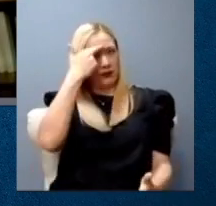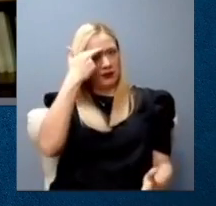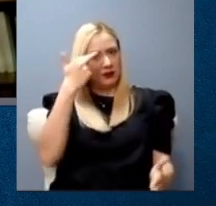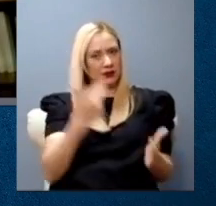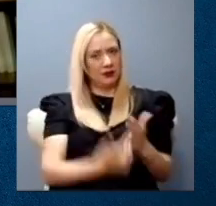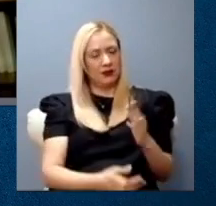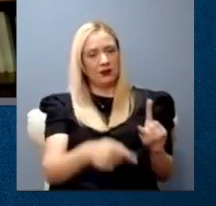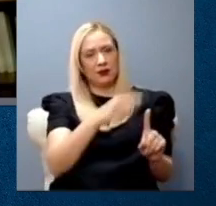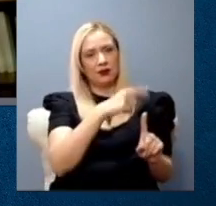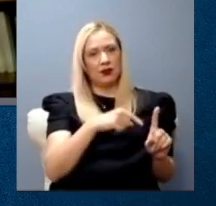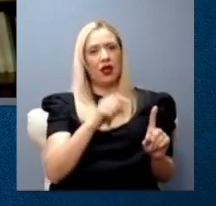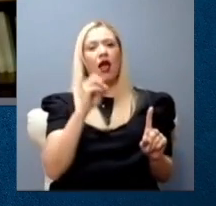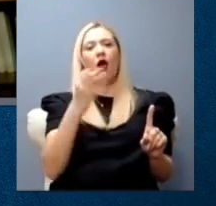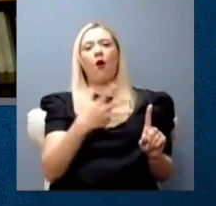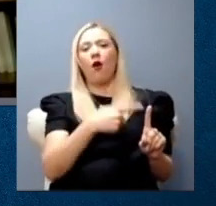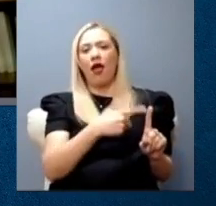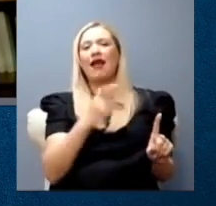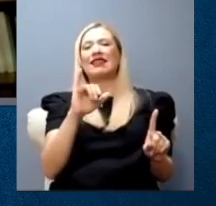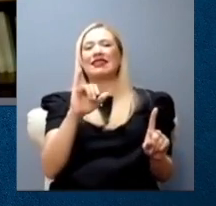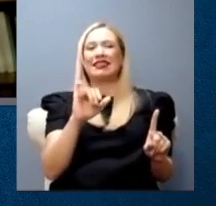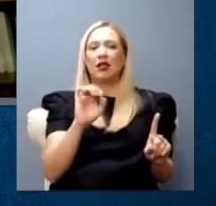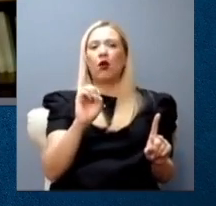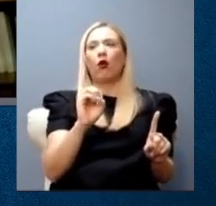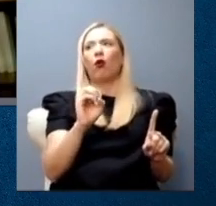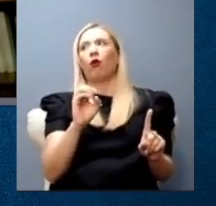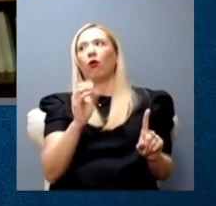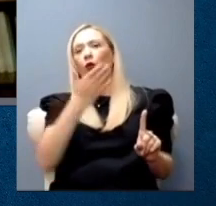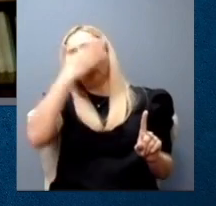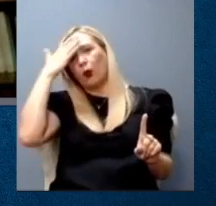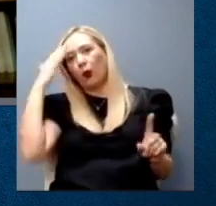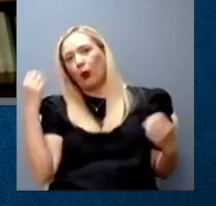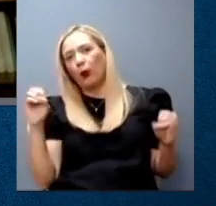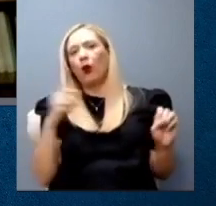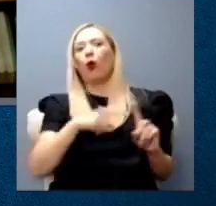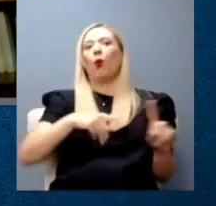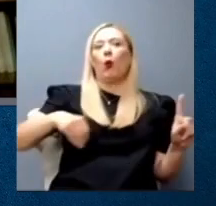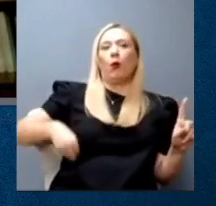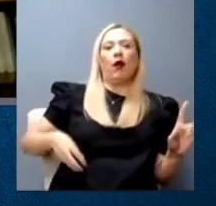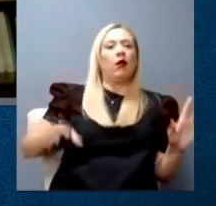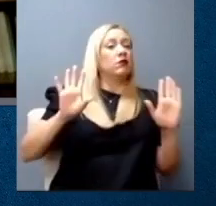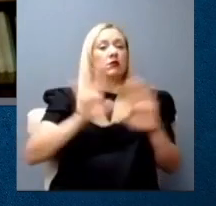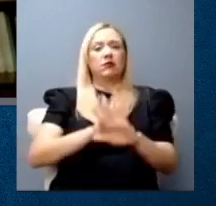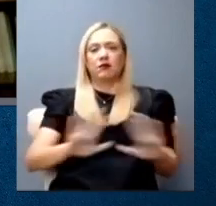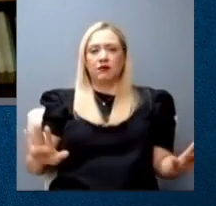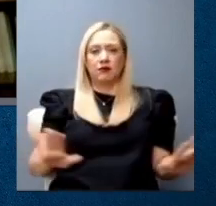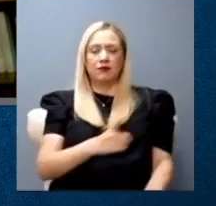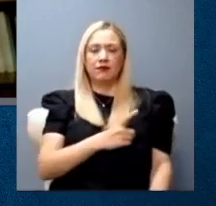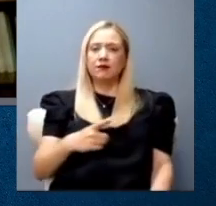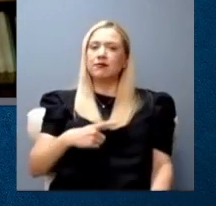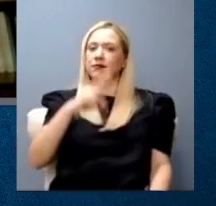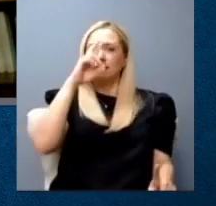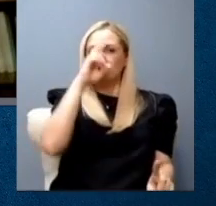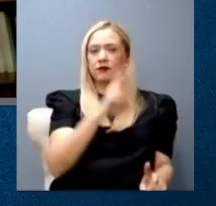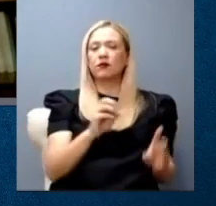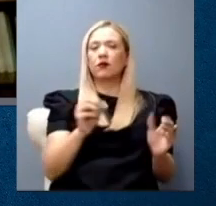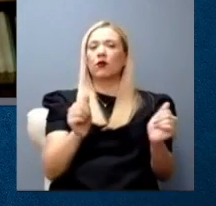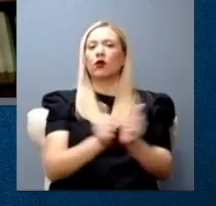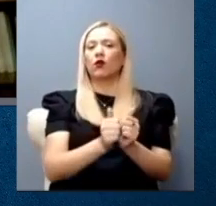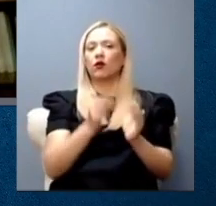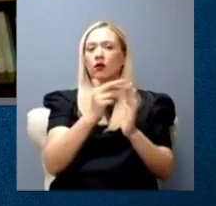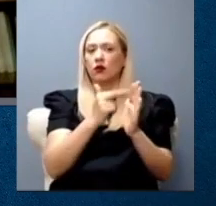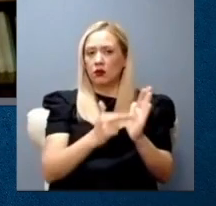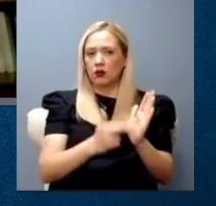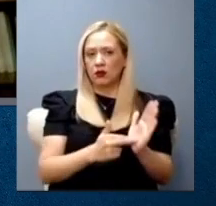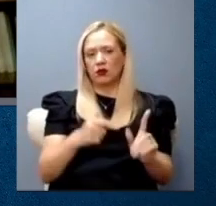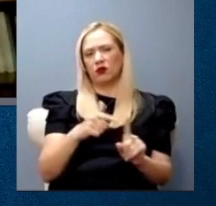acusadas. Y el arraigo ha supuesto un procedimiento espurio